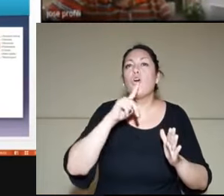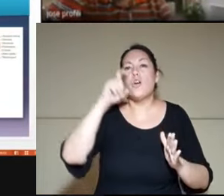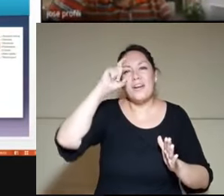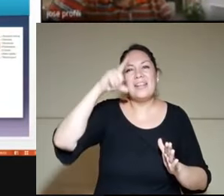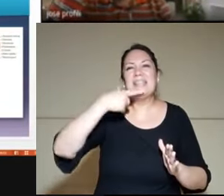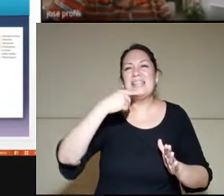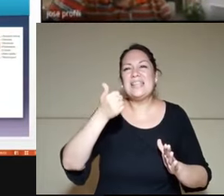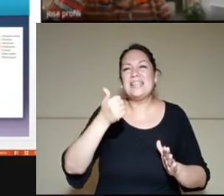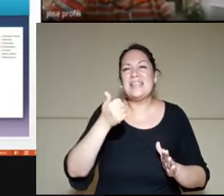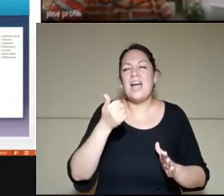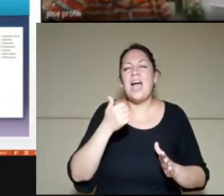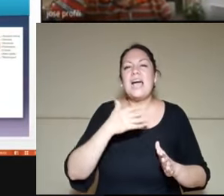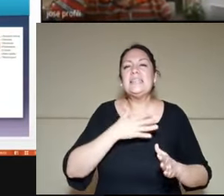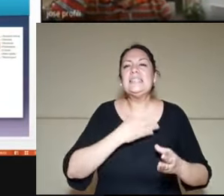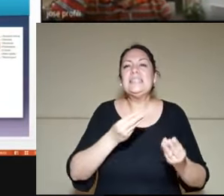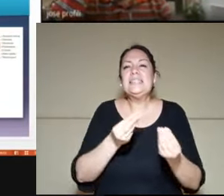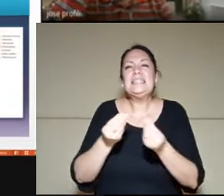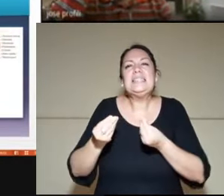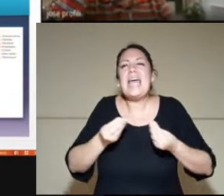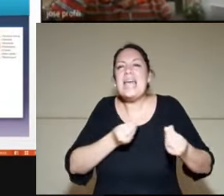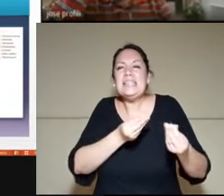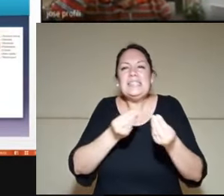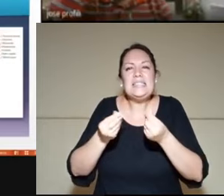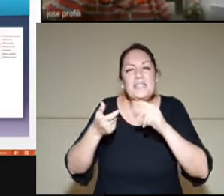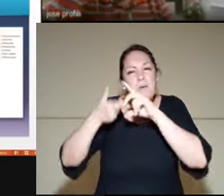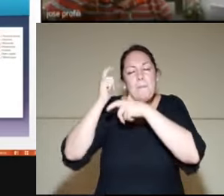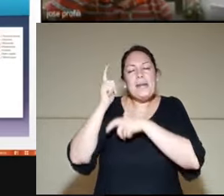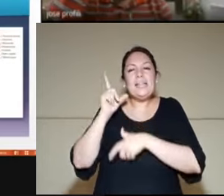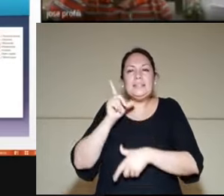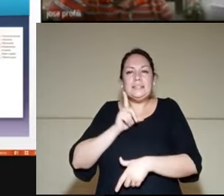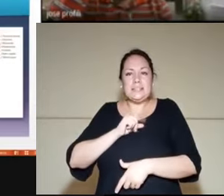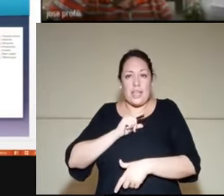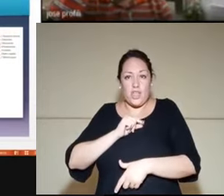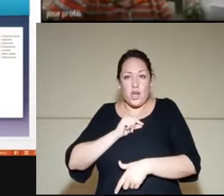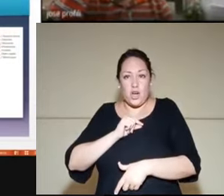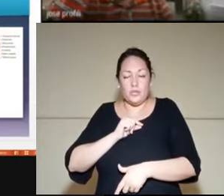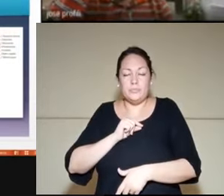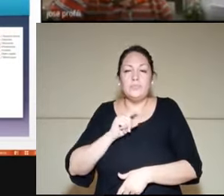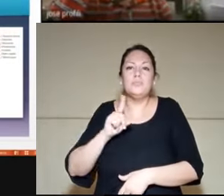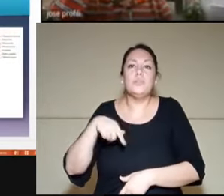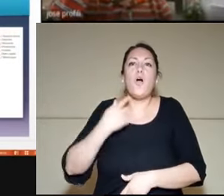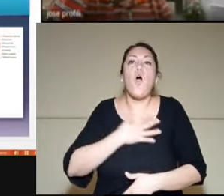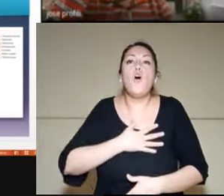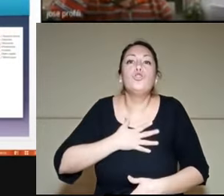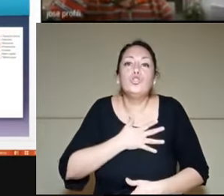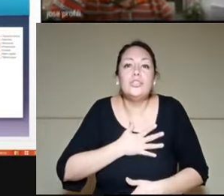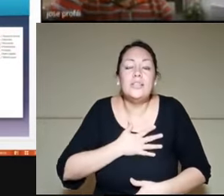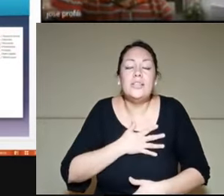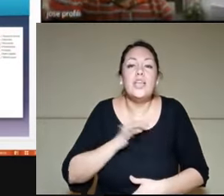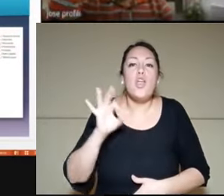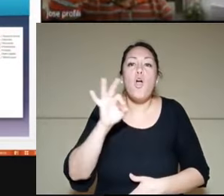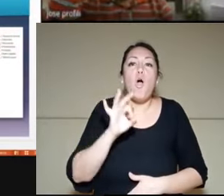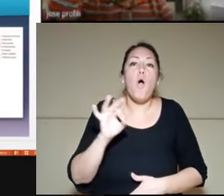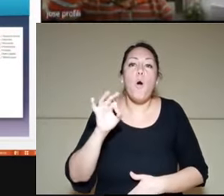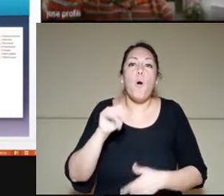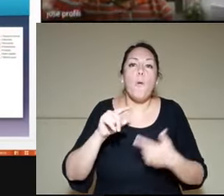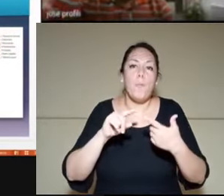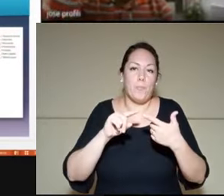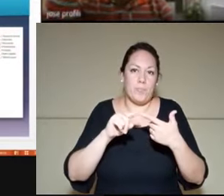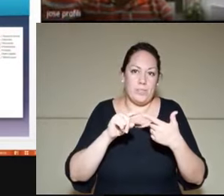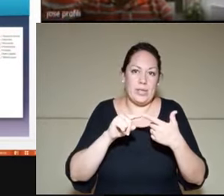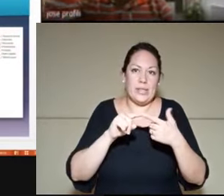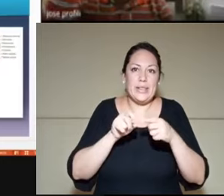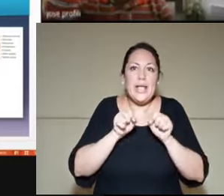corteza cerebral sensitiva, donde uno tiene que hacer la experiencia del dolor y sentirlo, o bien porque hay